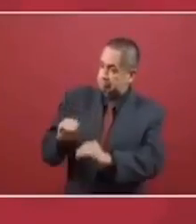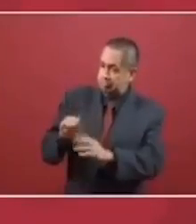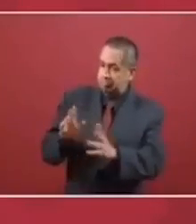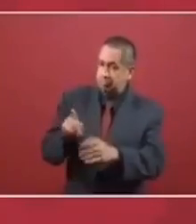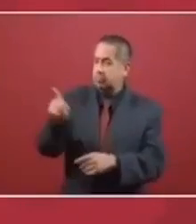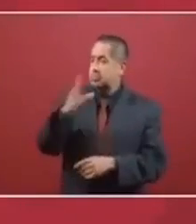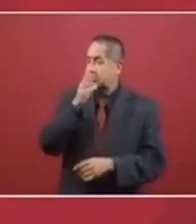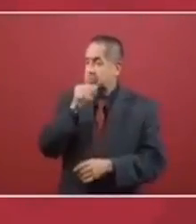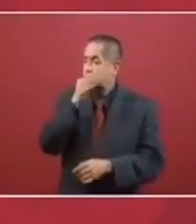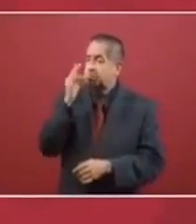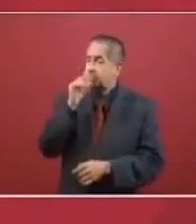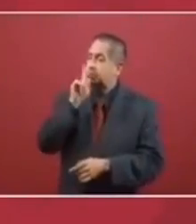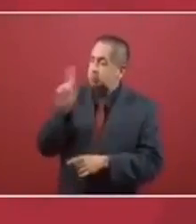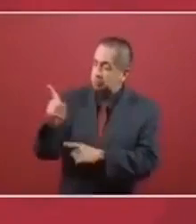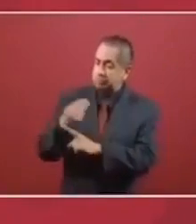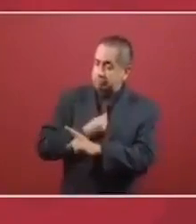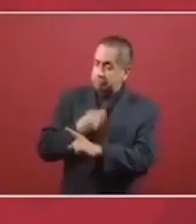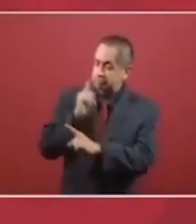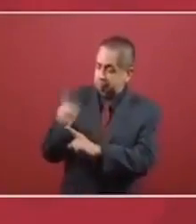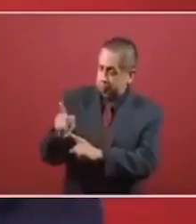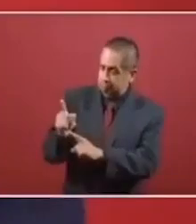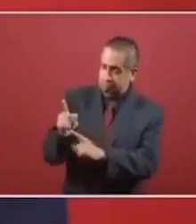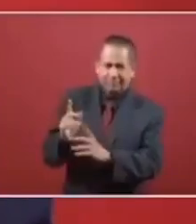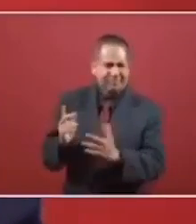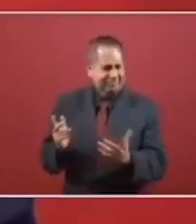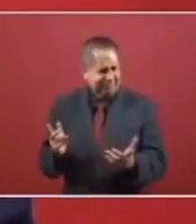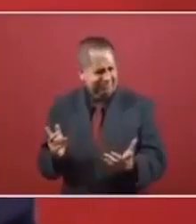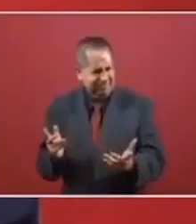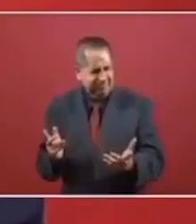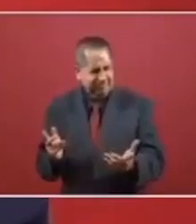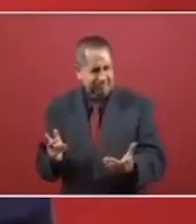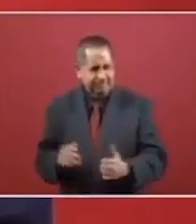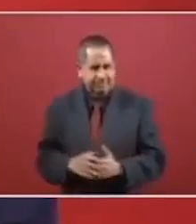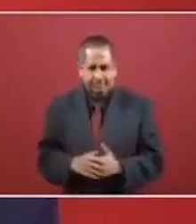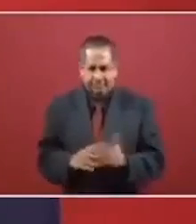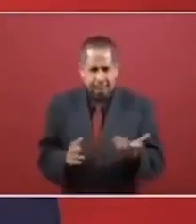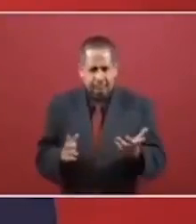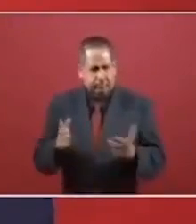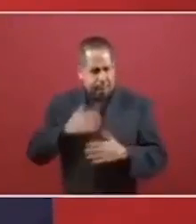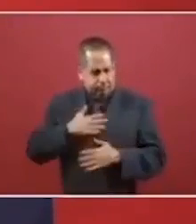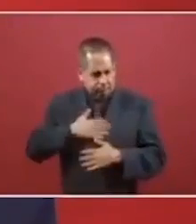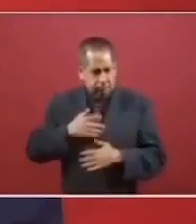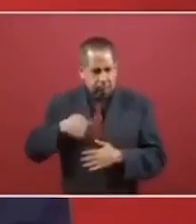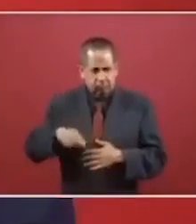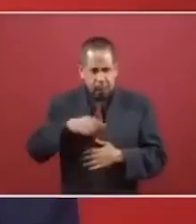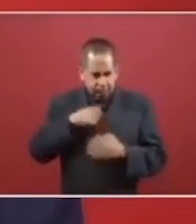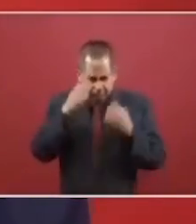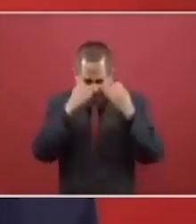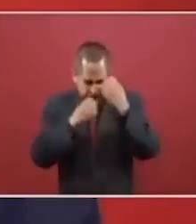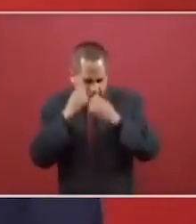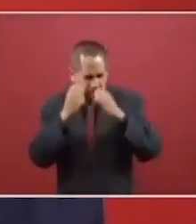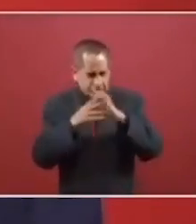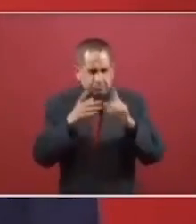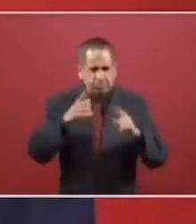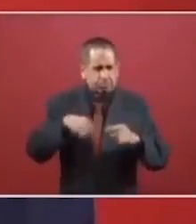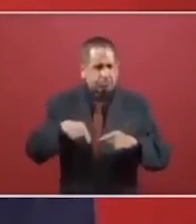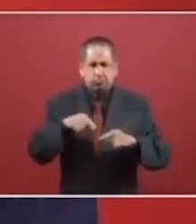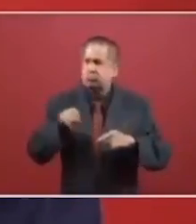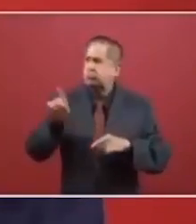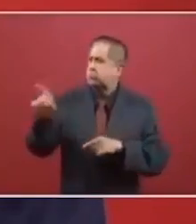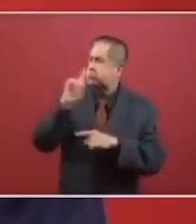Usted no puede hablar, usted aguante. ¿Sí? O sea, nosotros somos los analistas, somos los